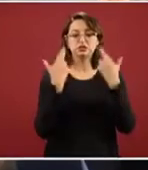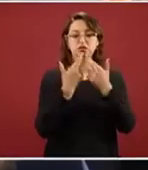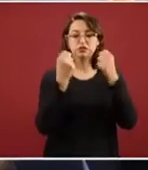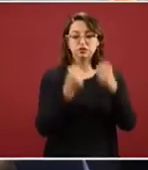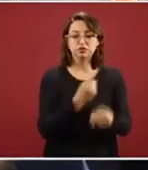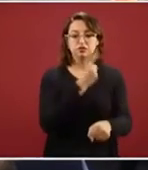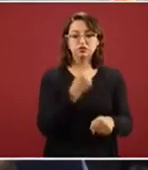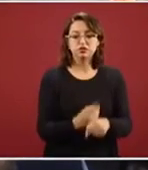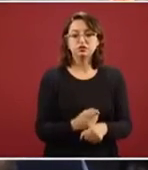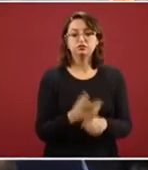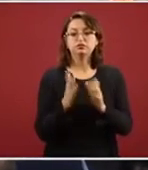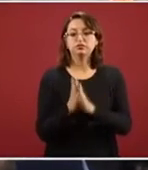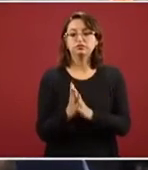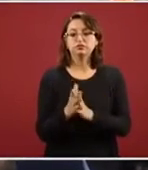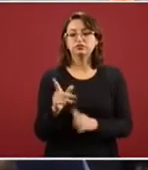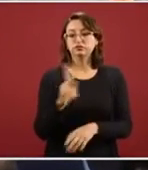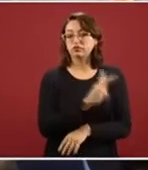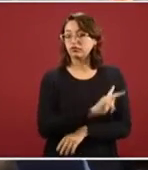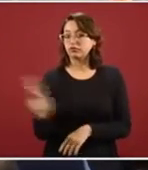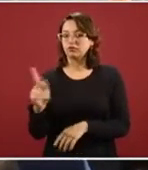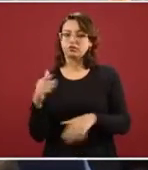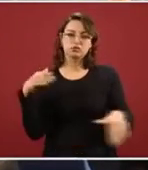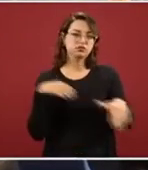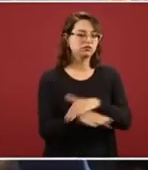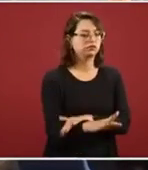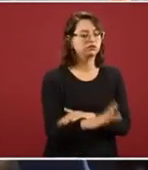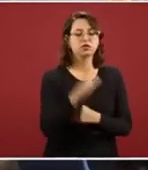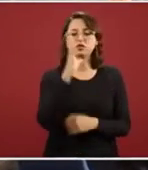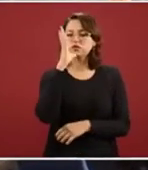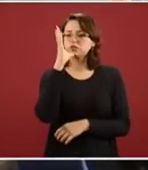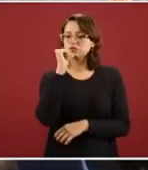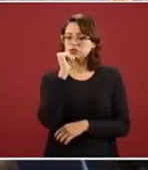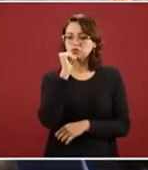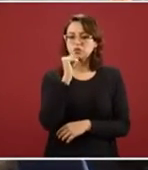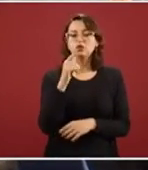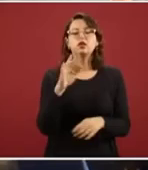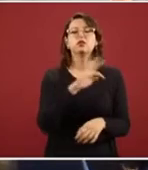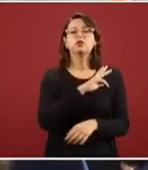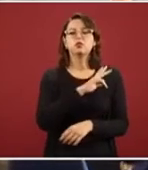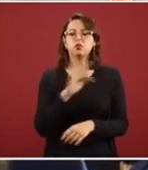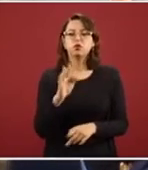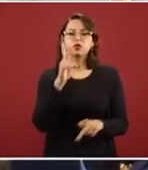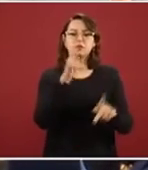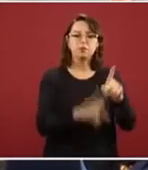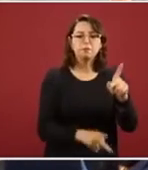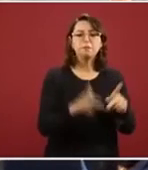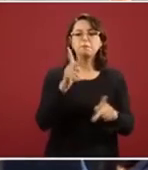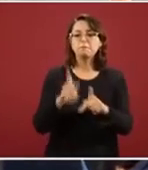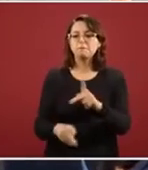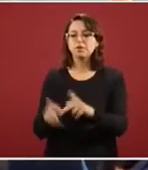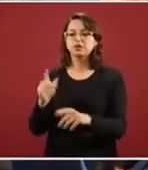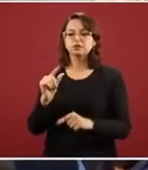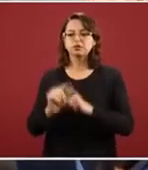Jesús. No pueden todos, o sea, podemos hacerlo poco a poco,